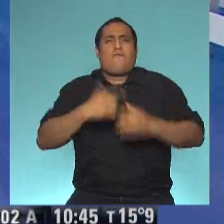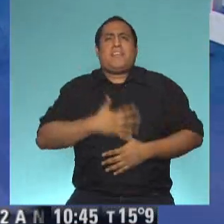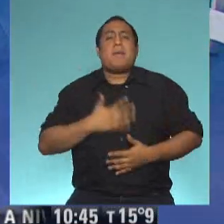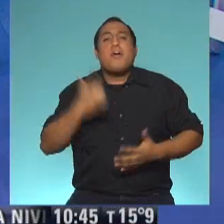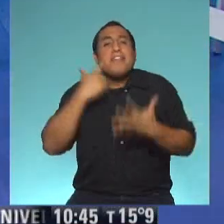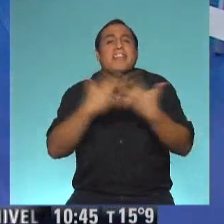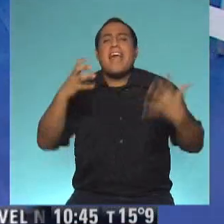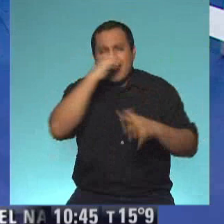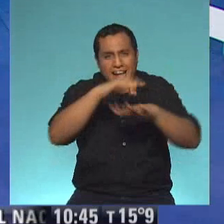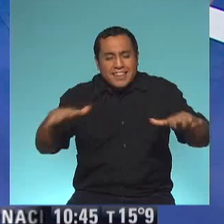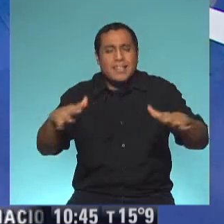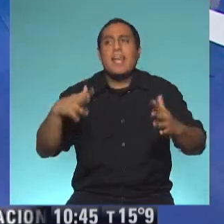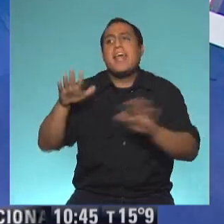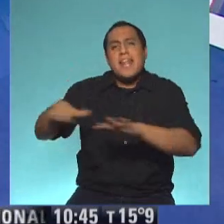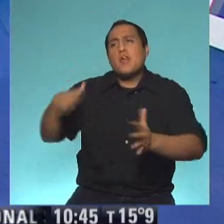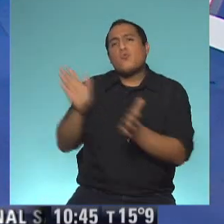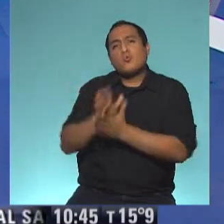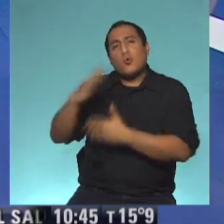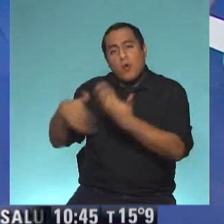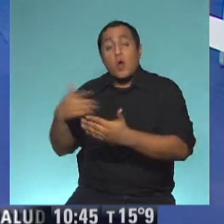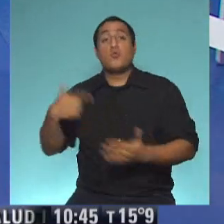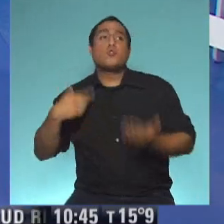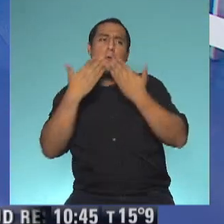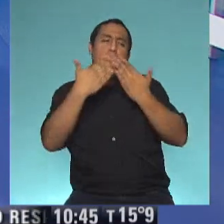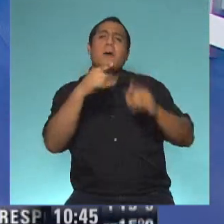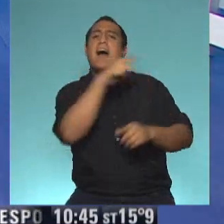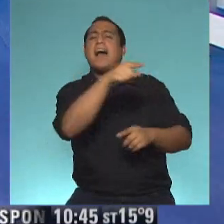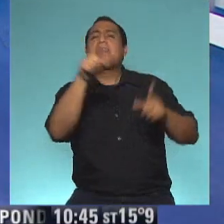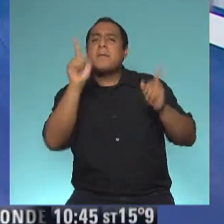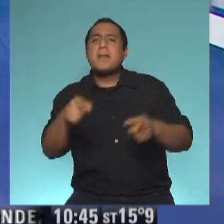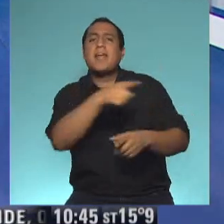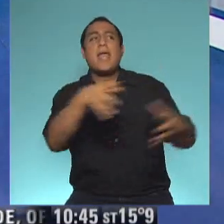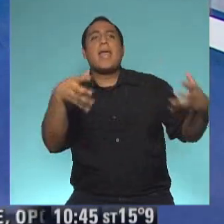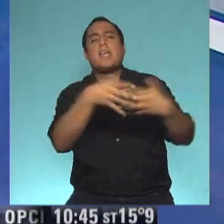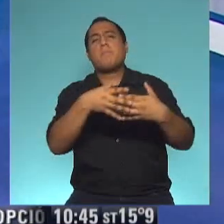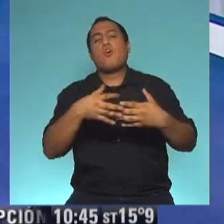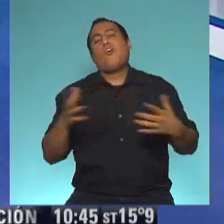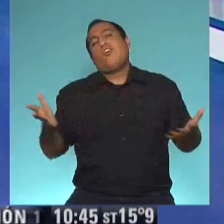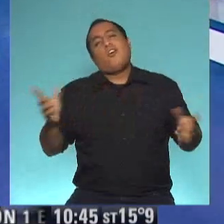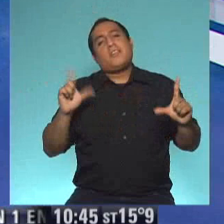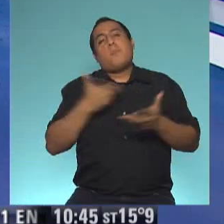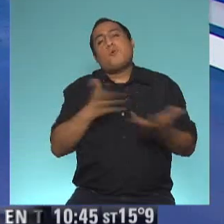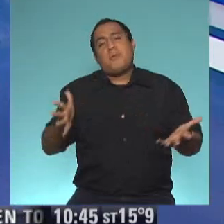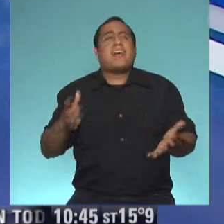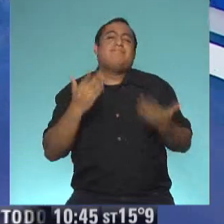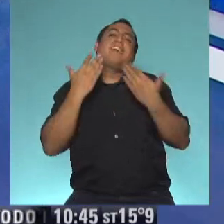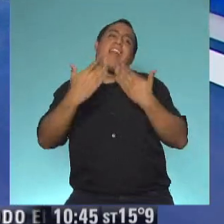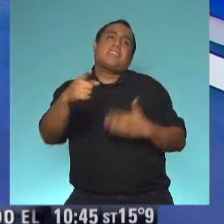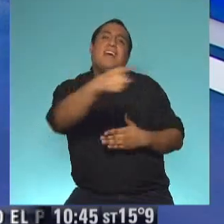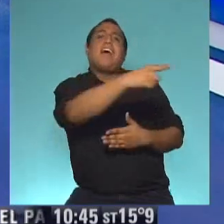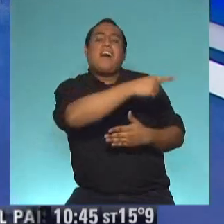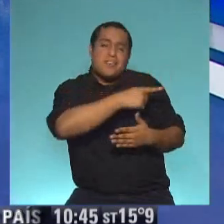jugamos con los chicos y quiero mandarle un beso enorme también a todo el equipo de la tv pública que gracias a la